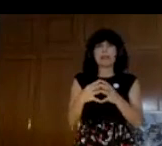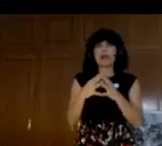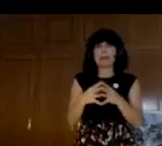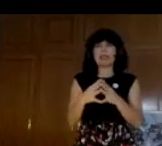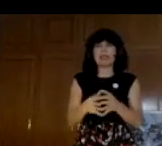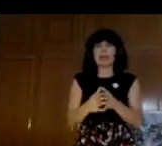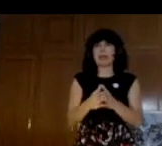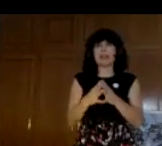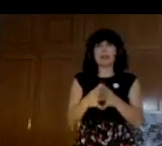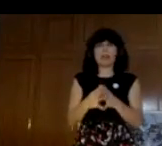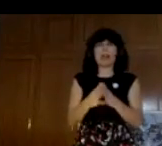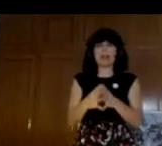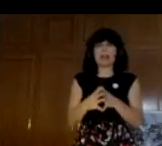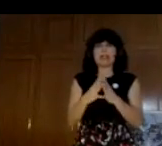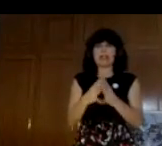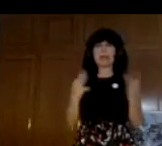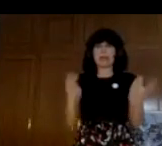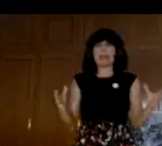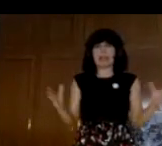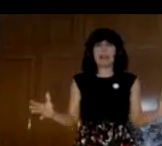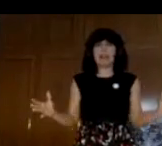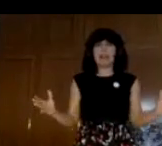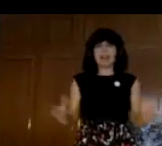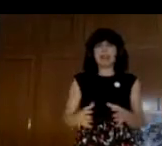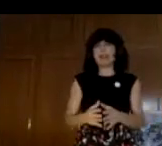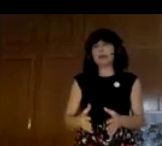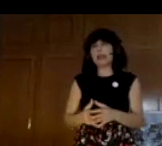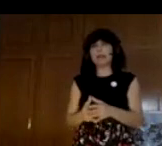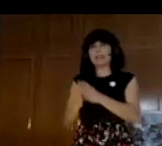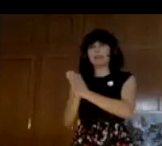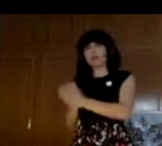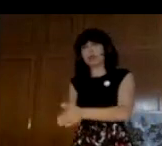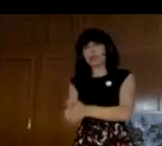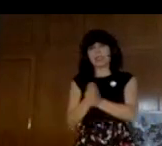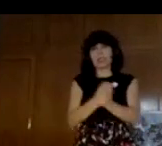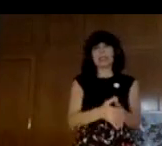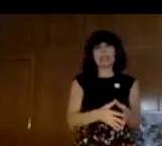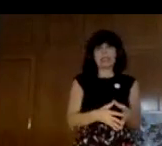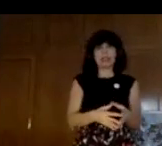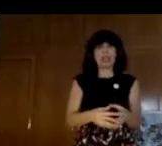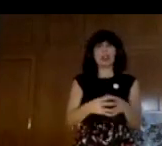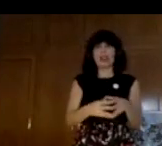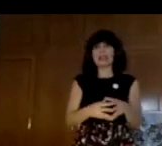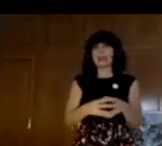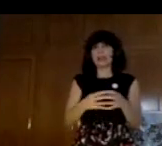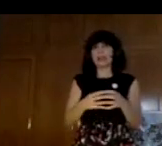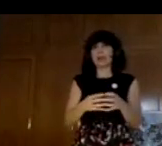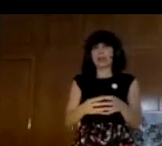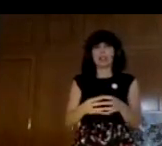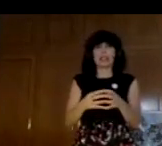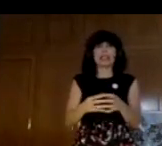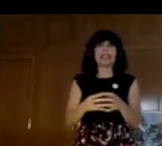saber lo que piensa la gente, porque yo creo que la gente ni siquiera piensa nada. Es decir, un día pensamos una cosa y al día siguiente otra. Todavía estamos en